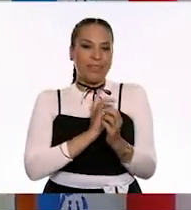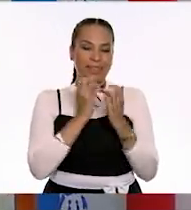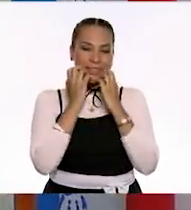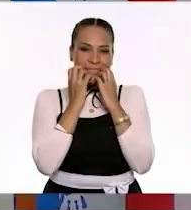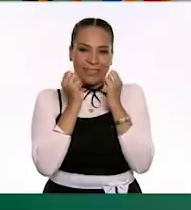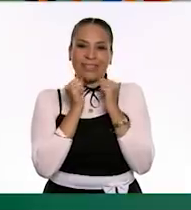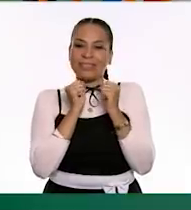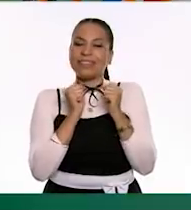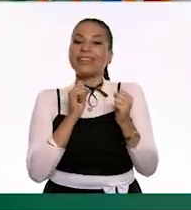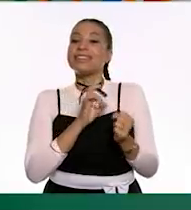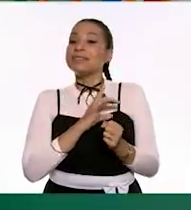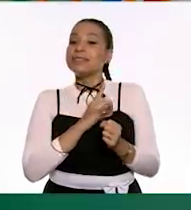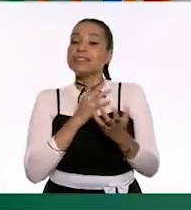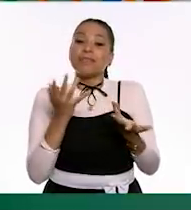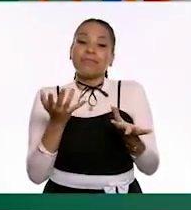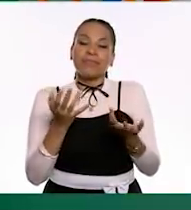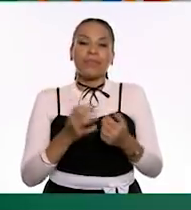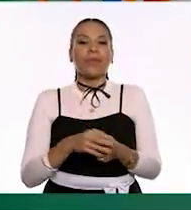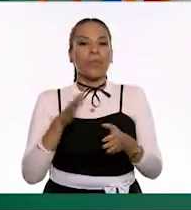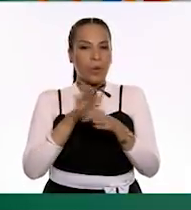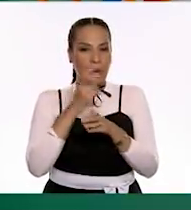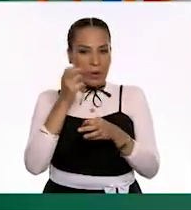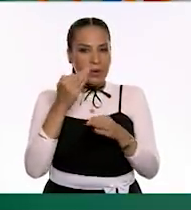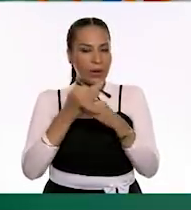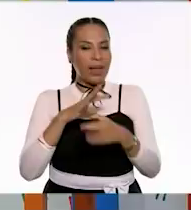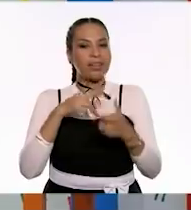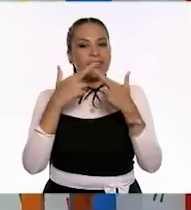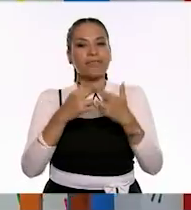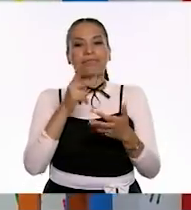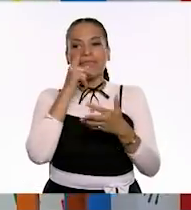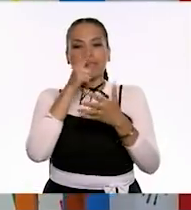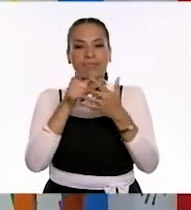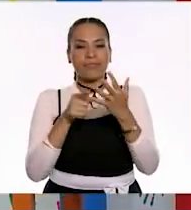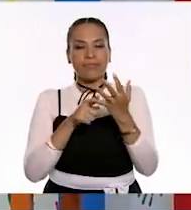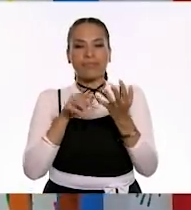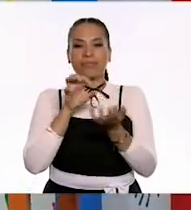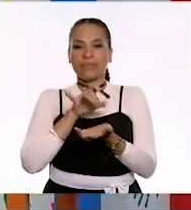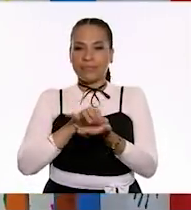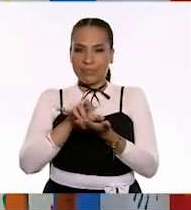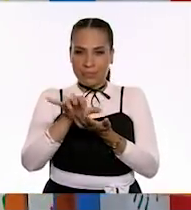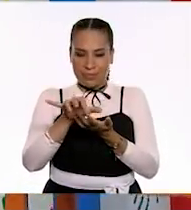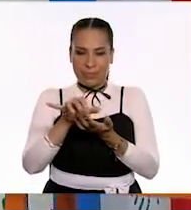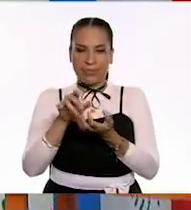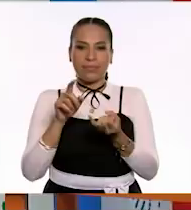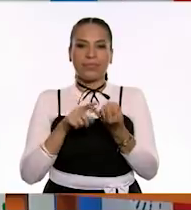están tan alegres. Y entonces sobraron las palabras de arañas,